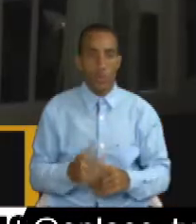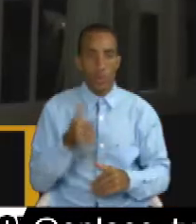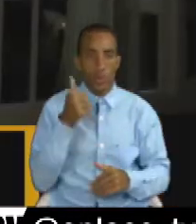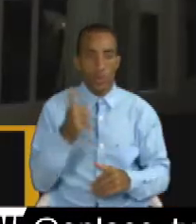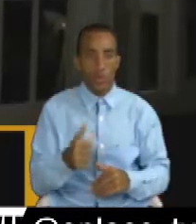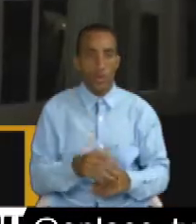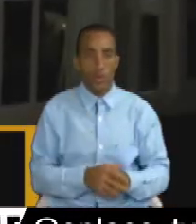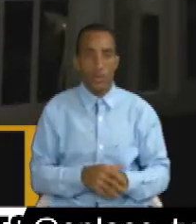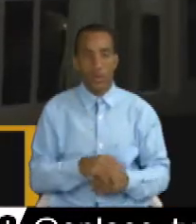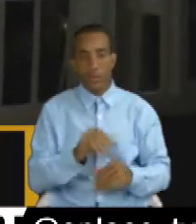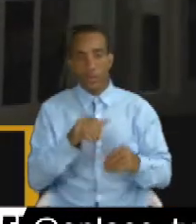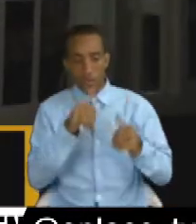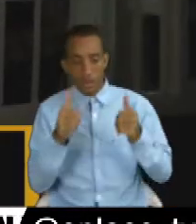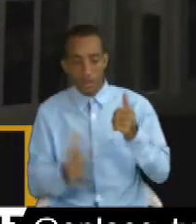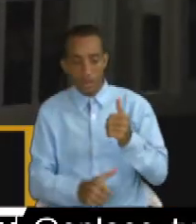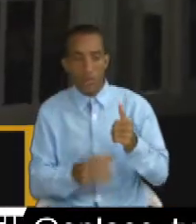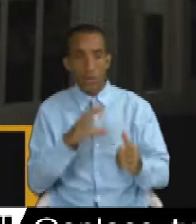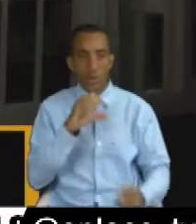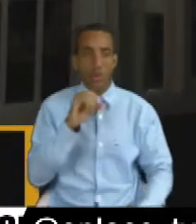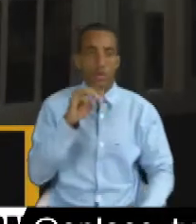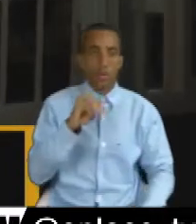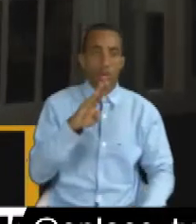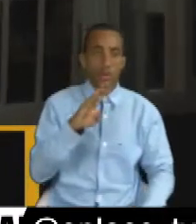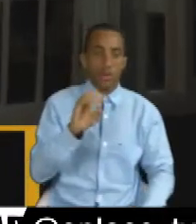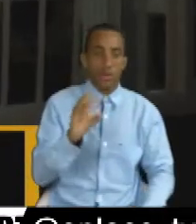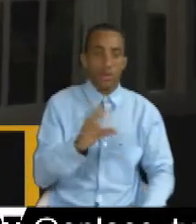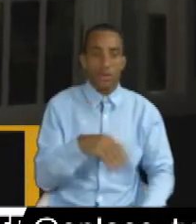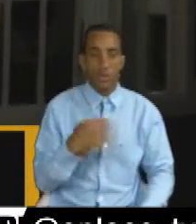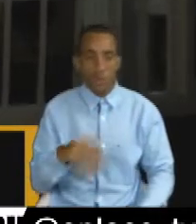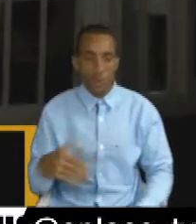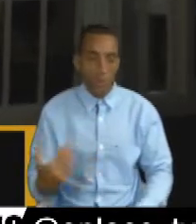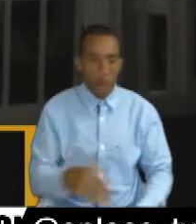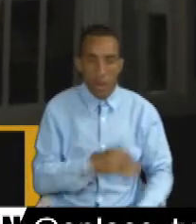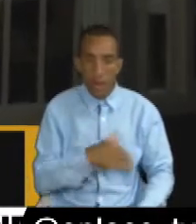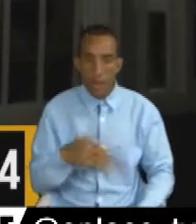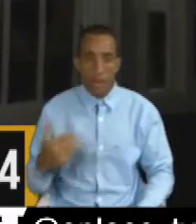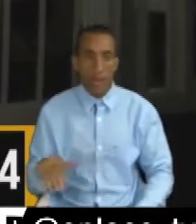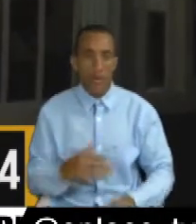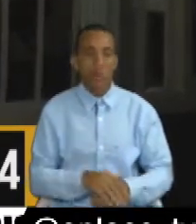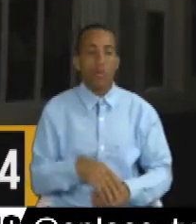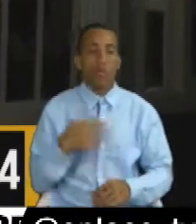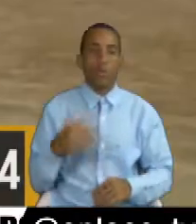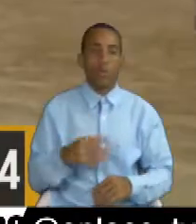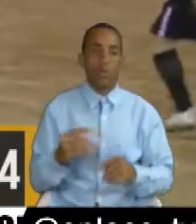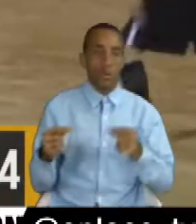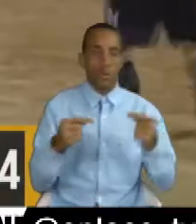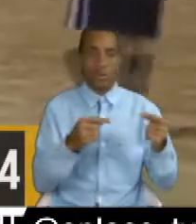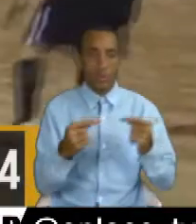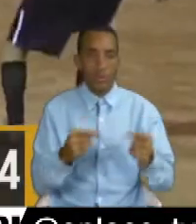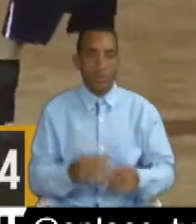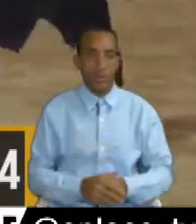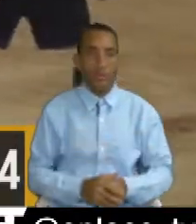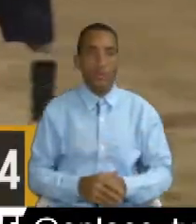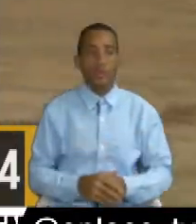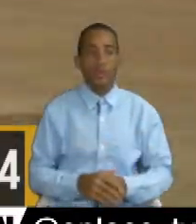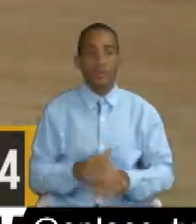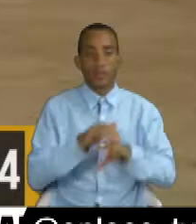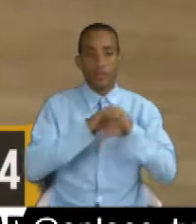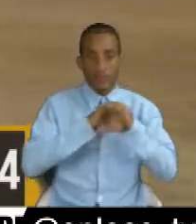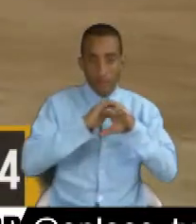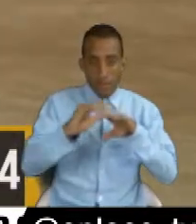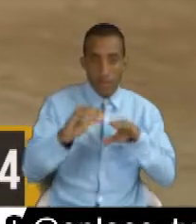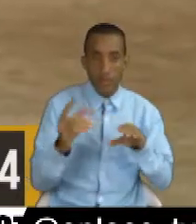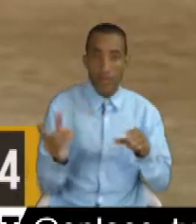el Combo de Muñeco, también es un equipo que también es muy competitivo y ha estado jugando en varios torneos aquí en Barranca. La invitación es para que usted